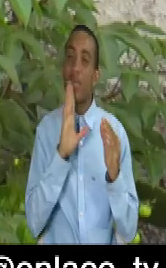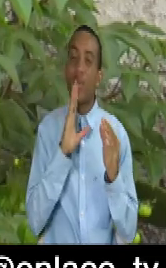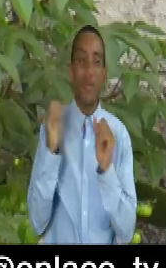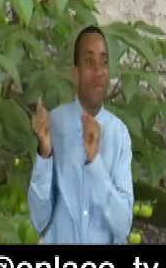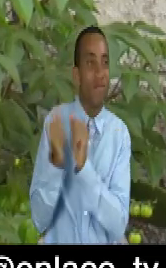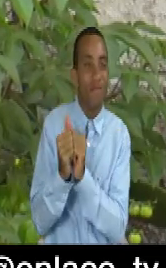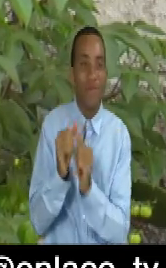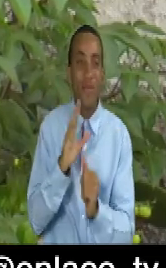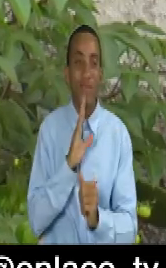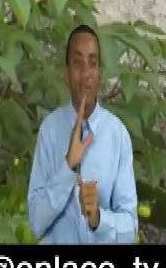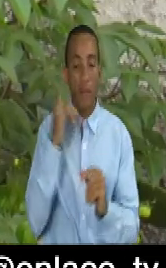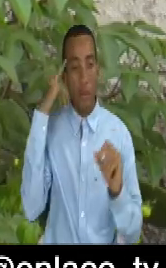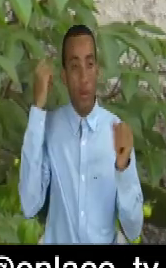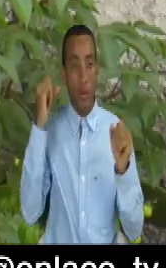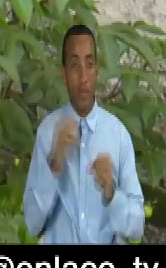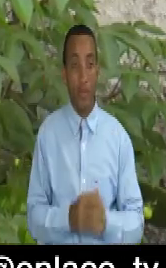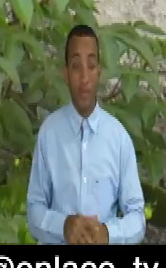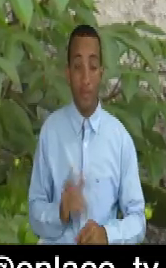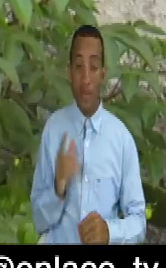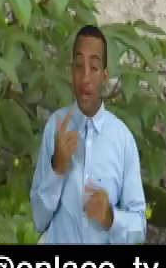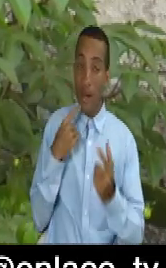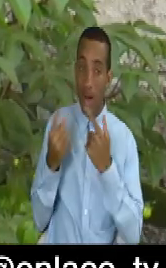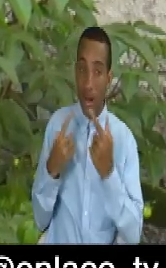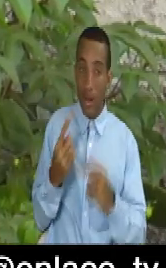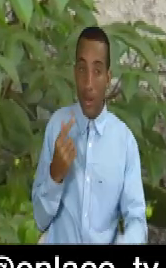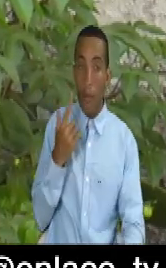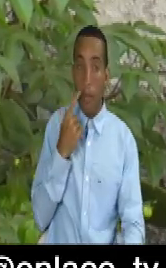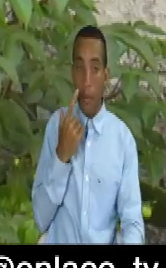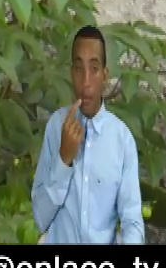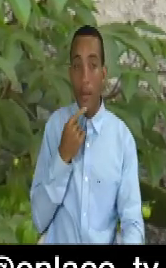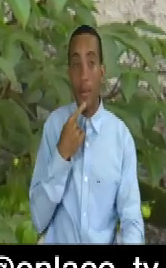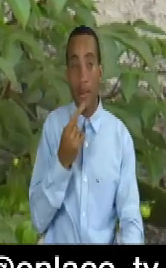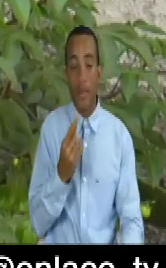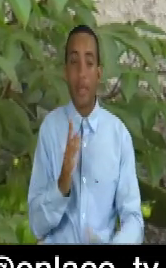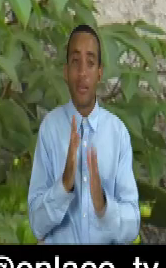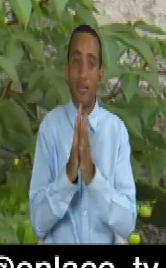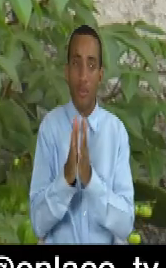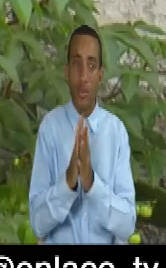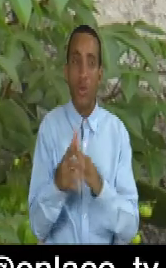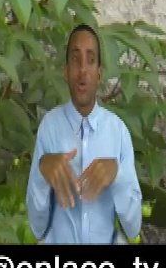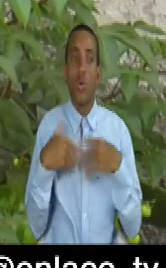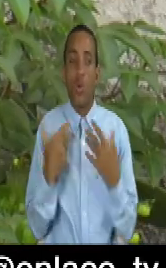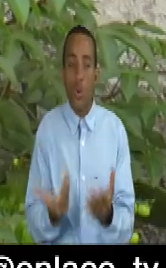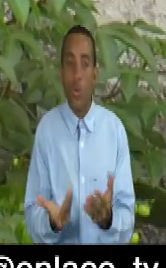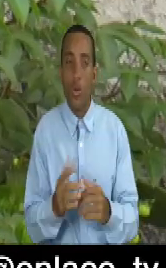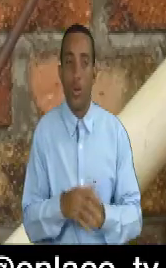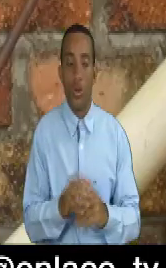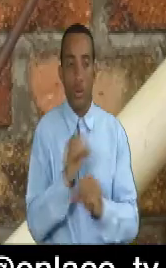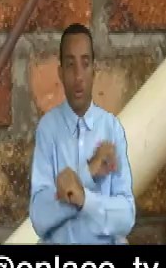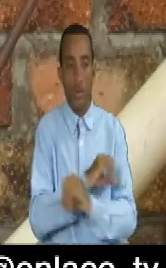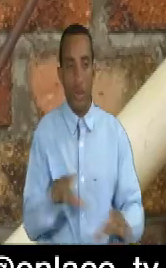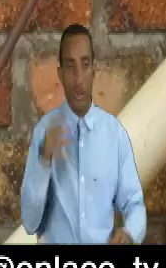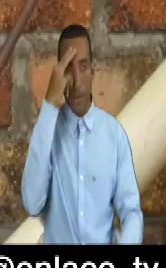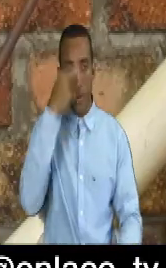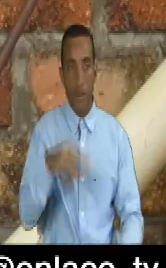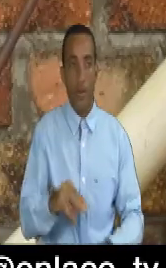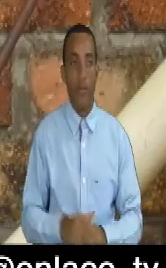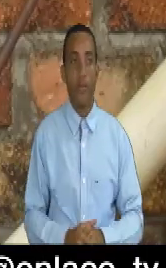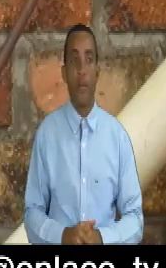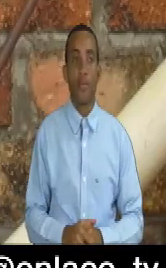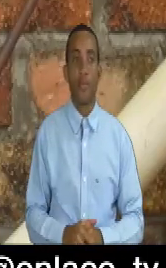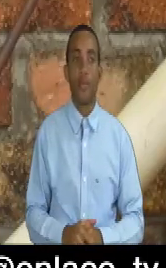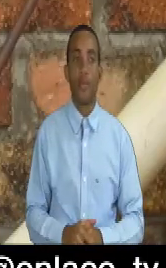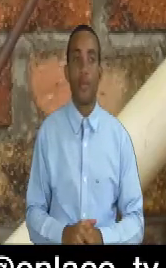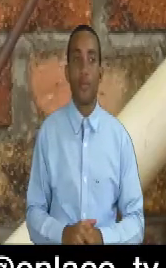momentos. Hablamos con el papá de esta menor, pues quien nos dio a conocer pues detalles acerca de la desaparición de su hija. Bueno, la desaparición